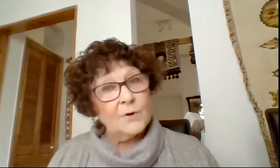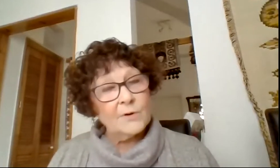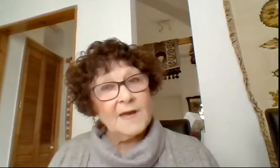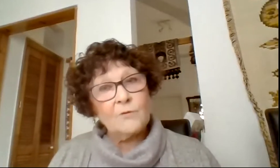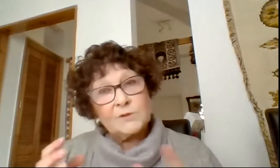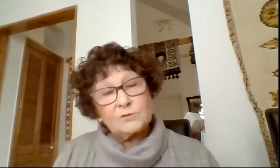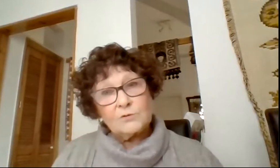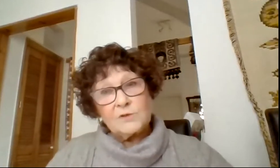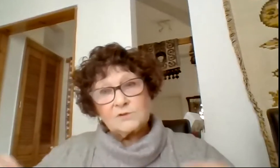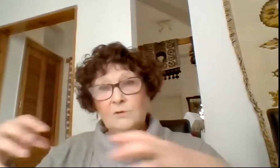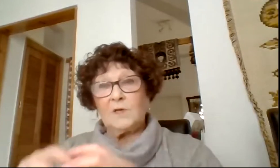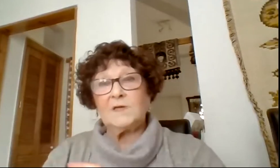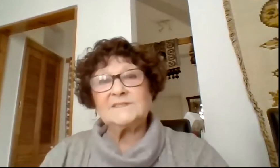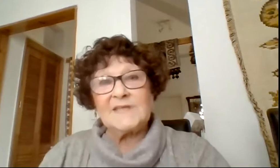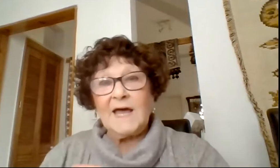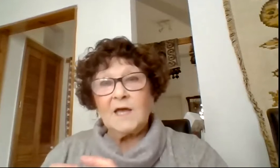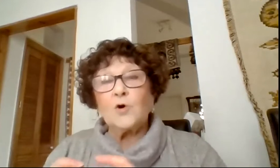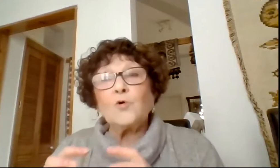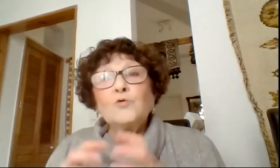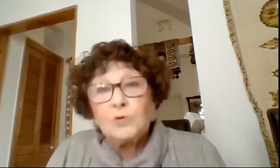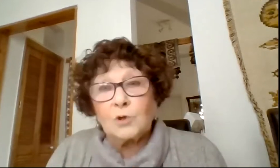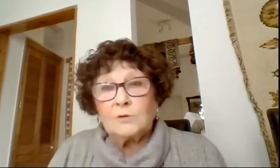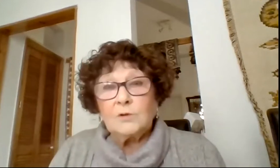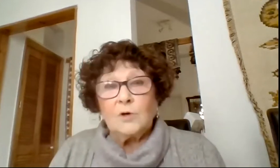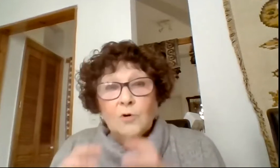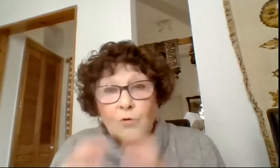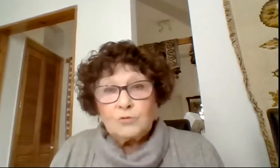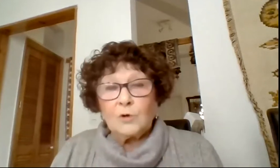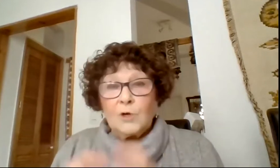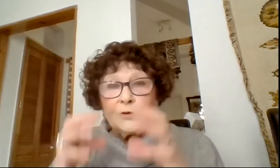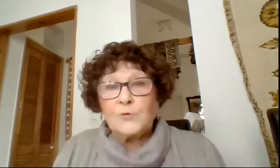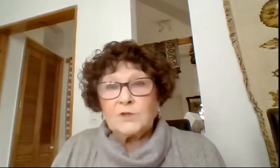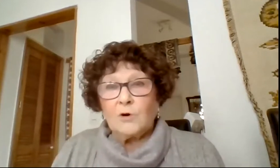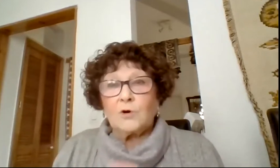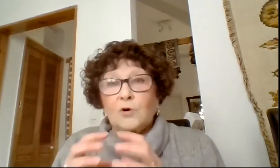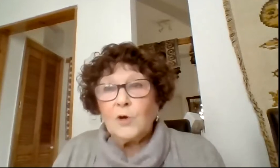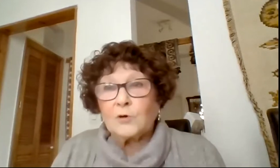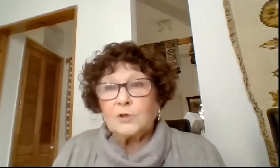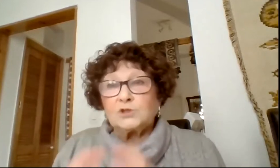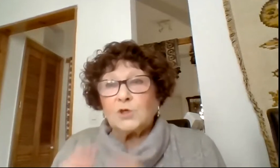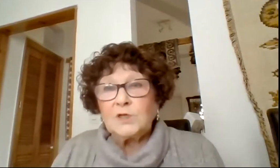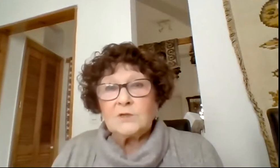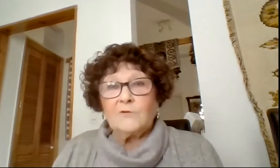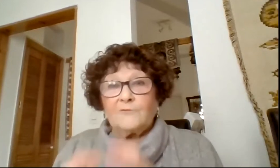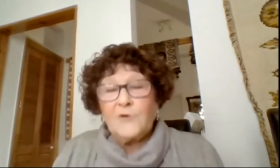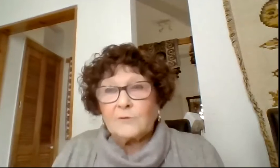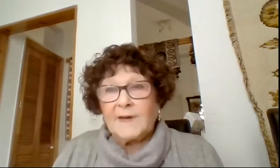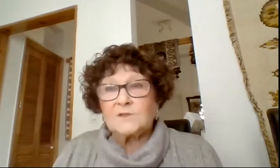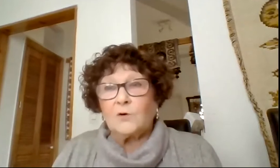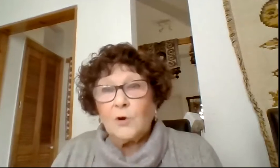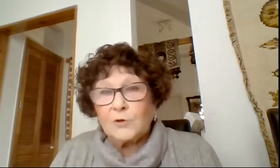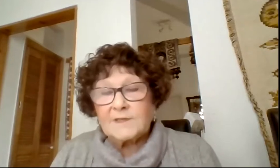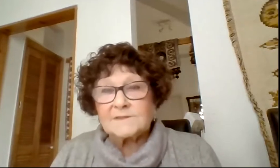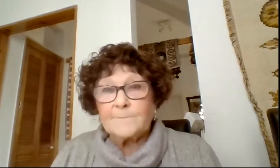se bloquean cuando todo eso está junto, ruido, color, sonido,